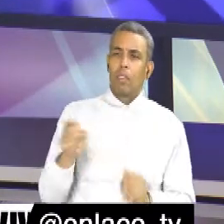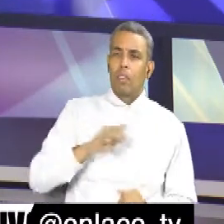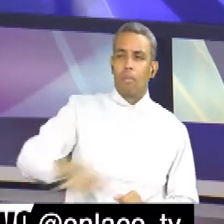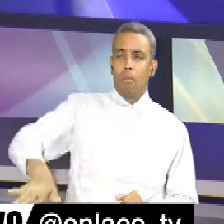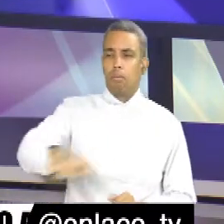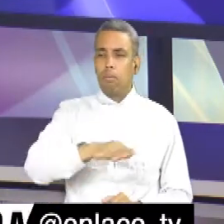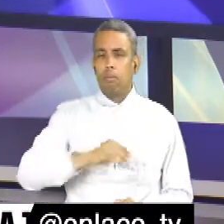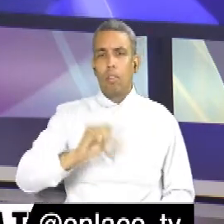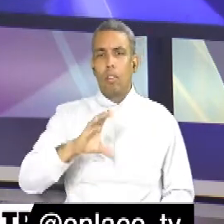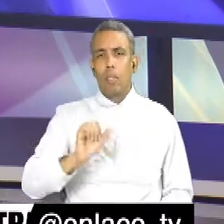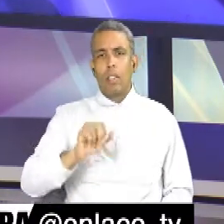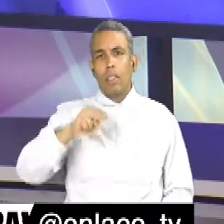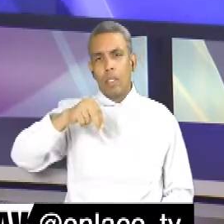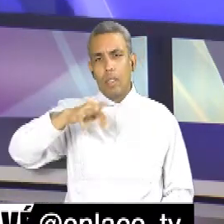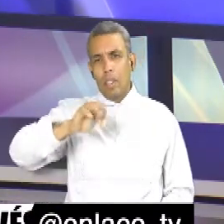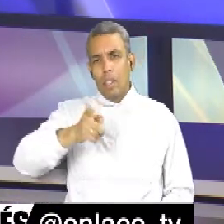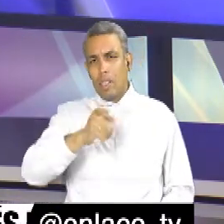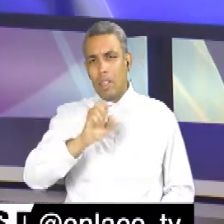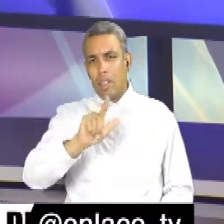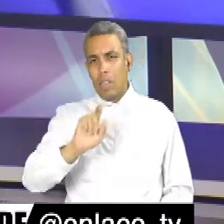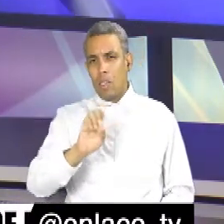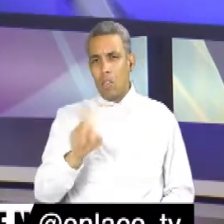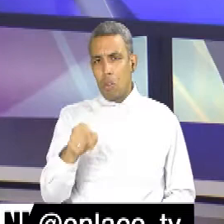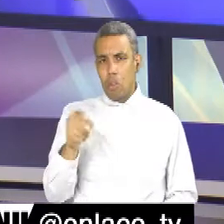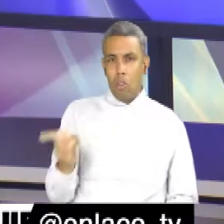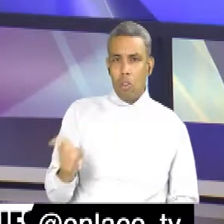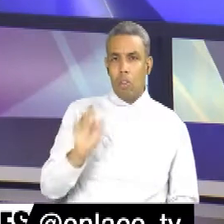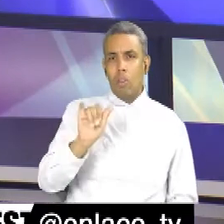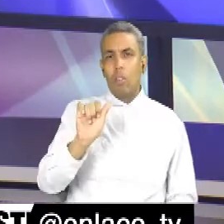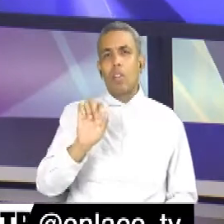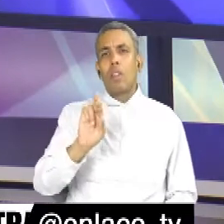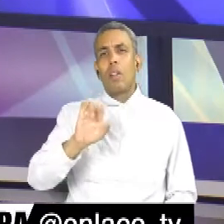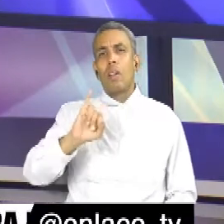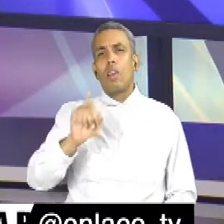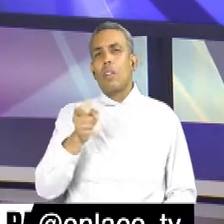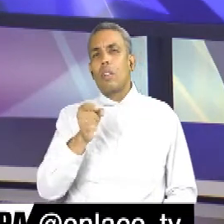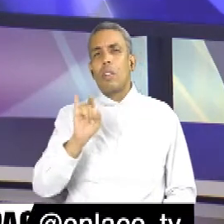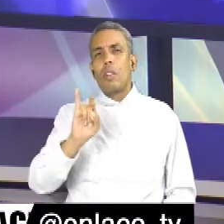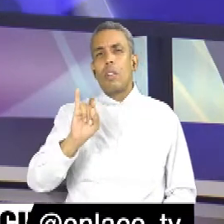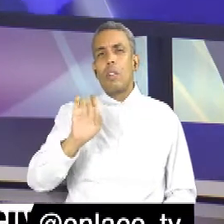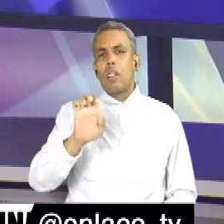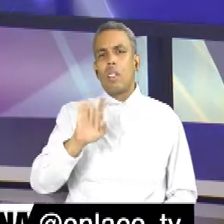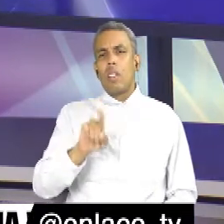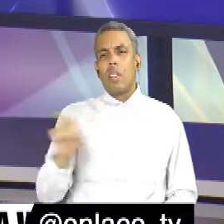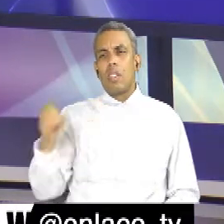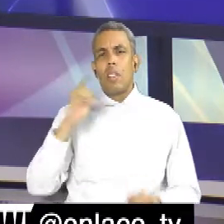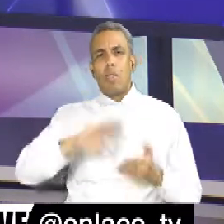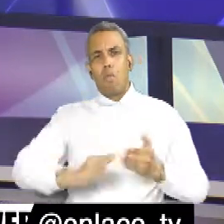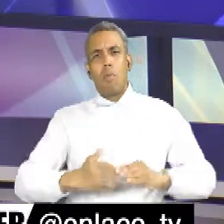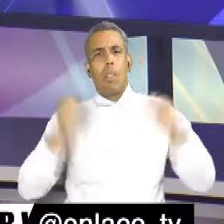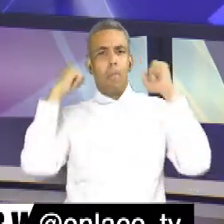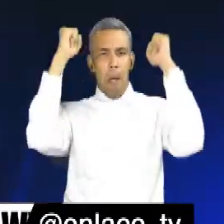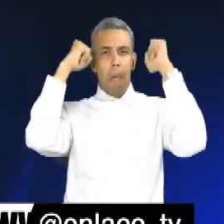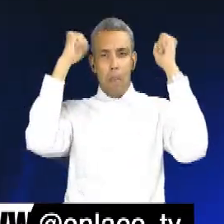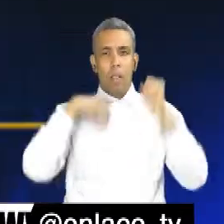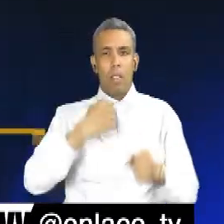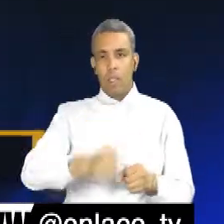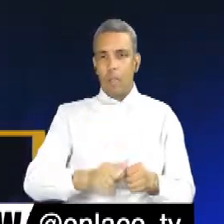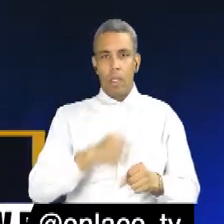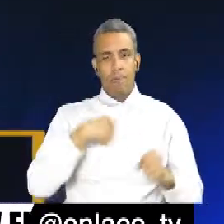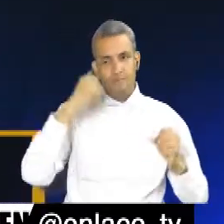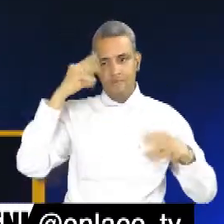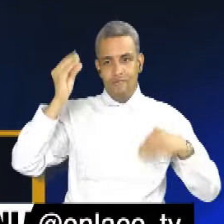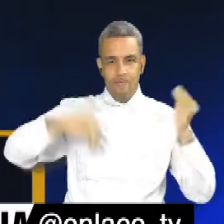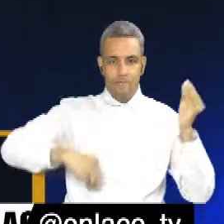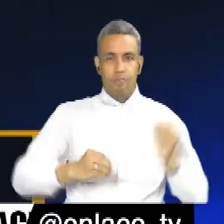Provincia, Casabe Sur y Peñas Blancas. Las comunidades reclaman vinculación y contratación de mano de obra local. De acuerdo con el